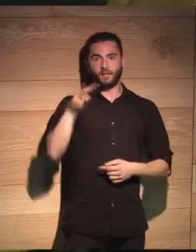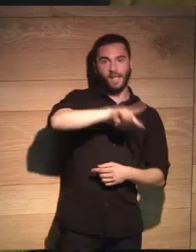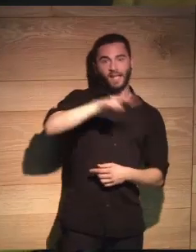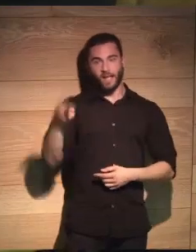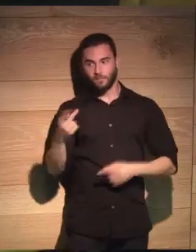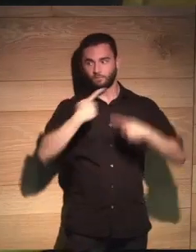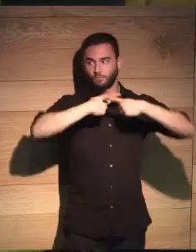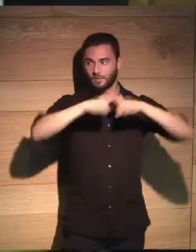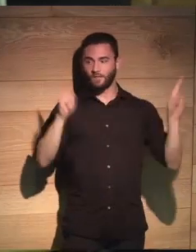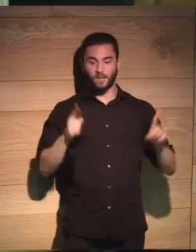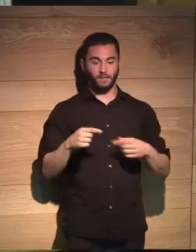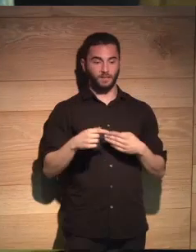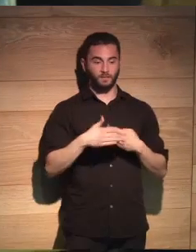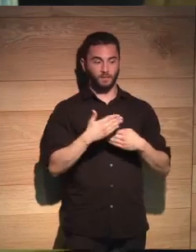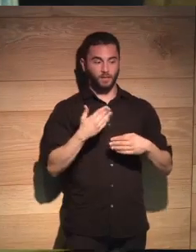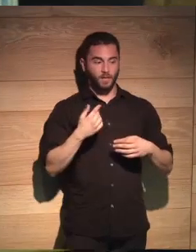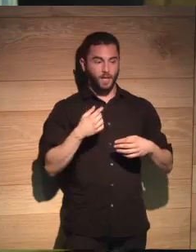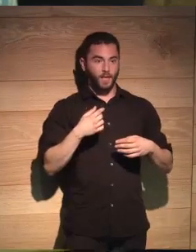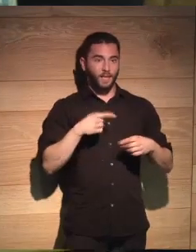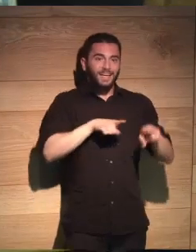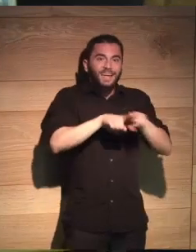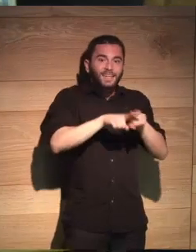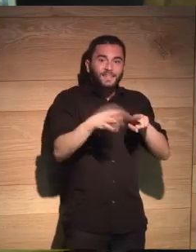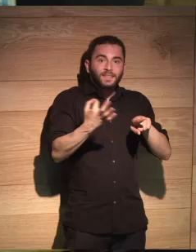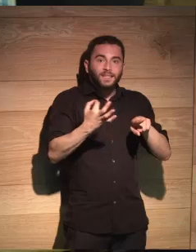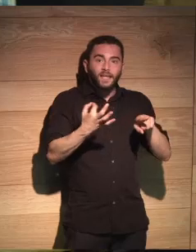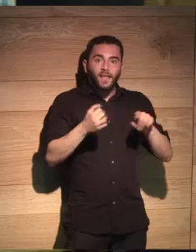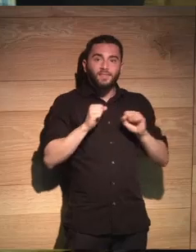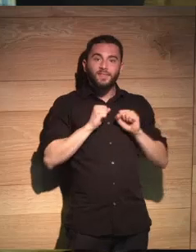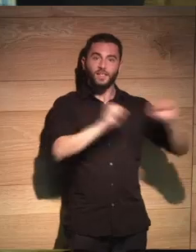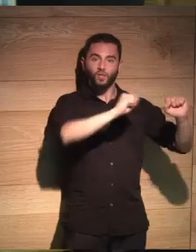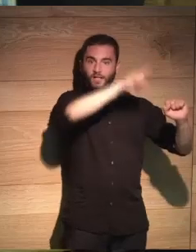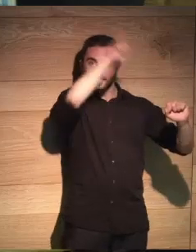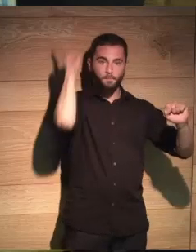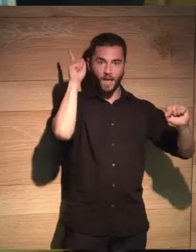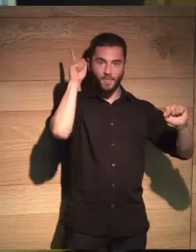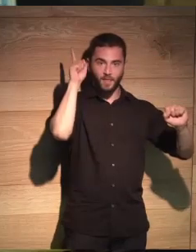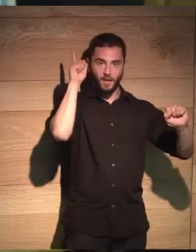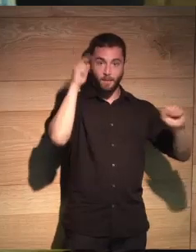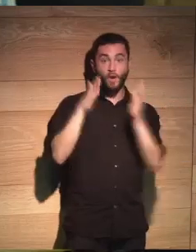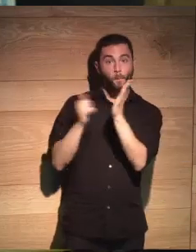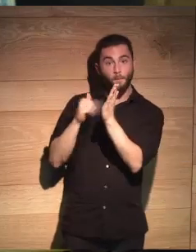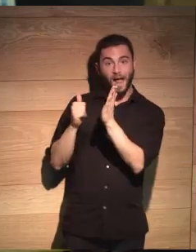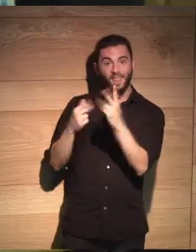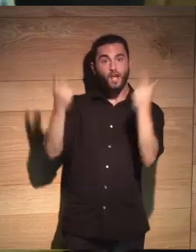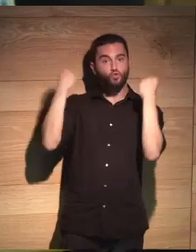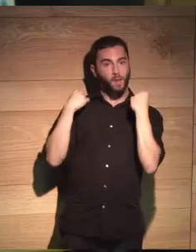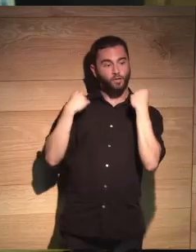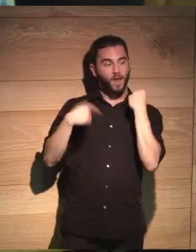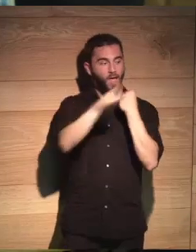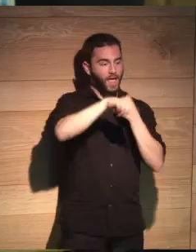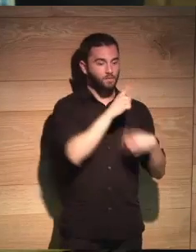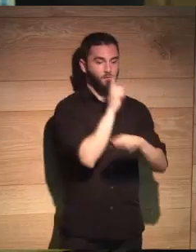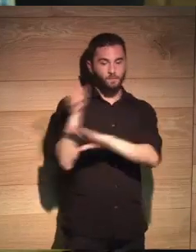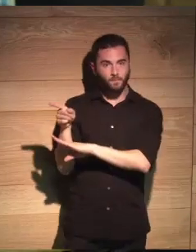Mora critica a los censores que están en Madrid, que dejan en Madrid, son subordinados de ellos en Valencia. No les termina de gustar